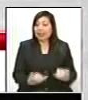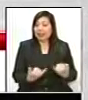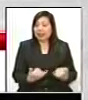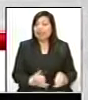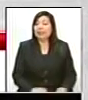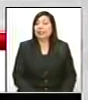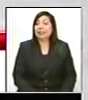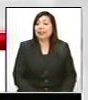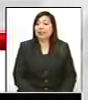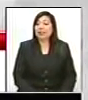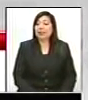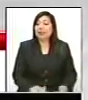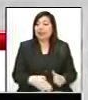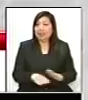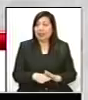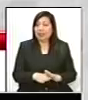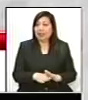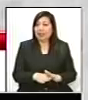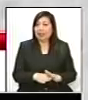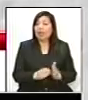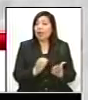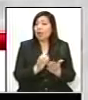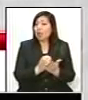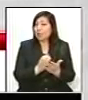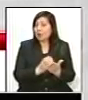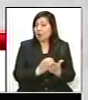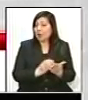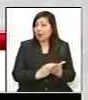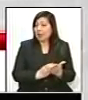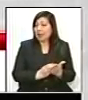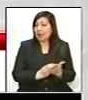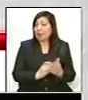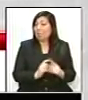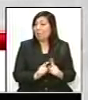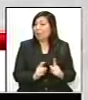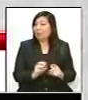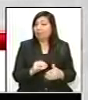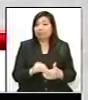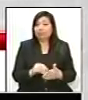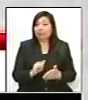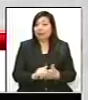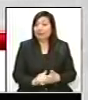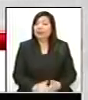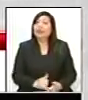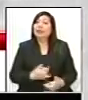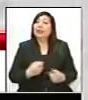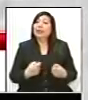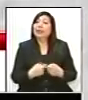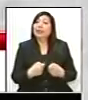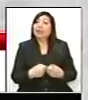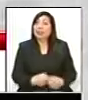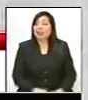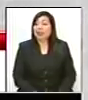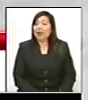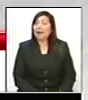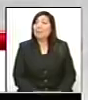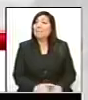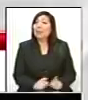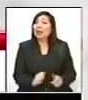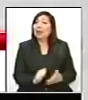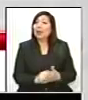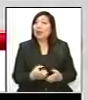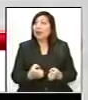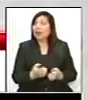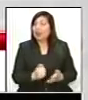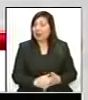encargo, desde la entrada en vigencia de los contratos de suministro, ha venido generando a Electroperú S.A. pérdidas